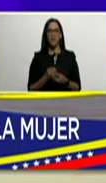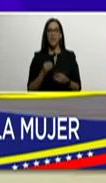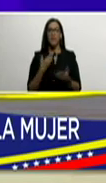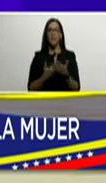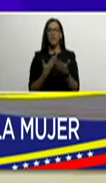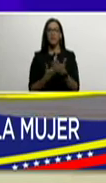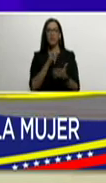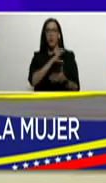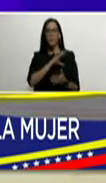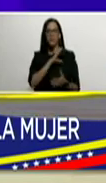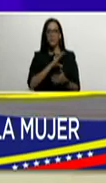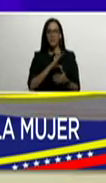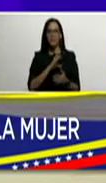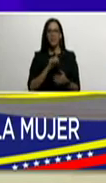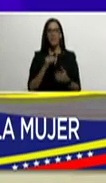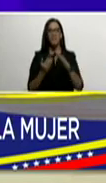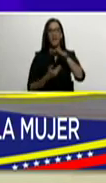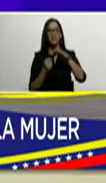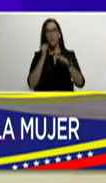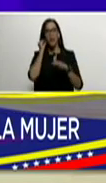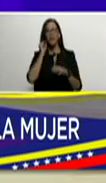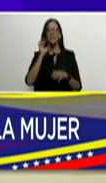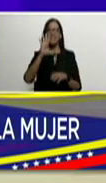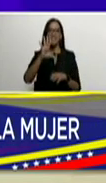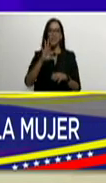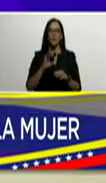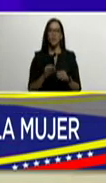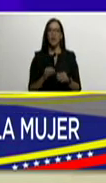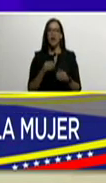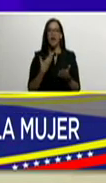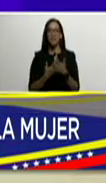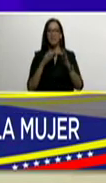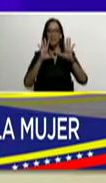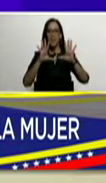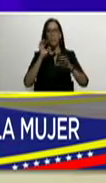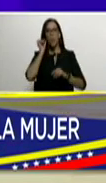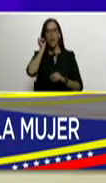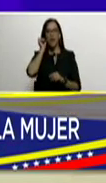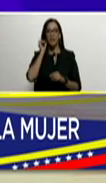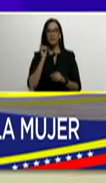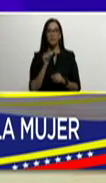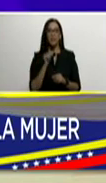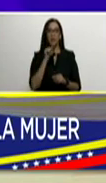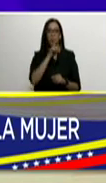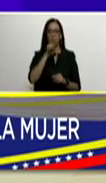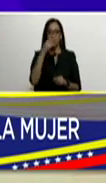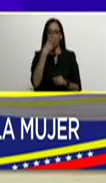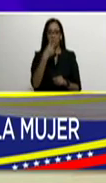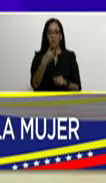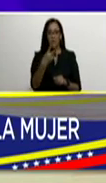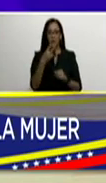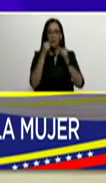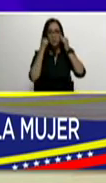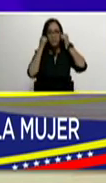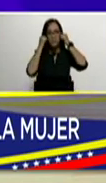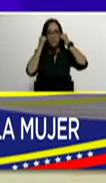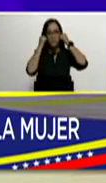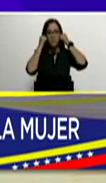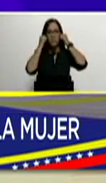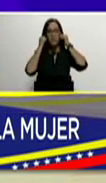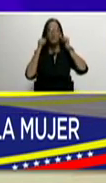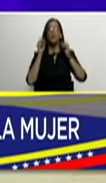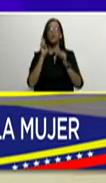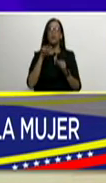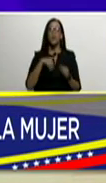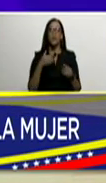comités de base de mujeres de 5 a 10 mujeres. Ahí donde usted me puede ver, usted entonces puede